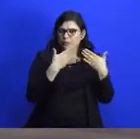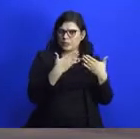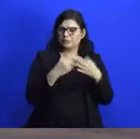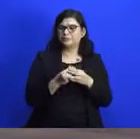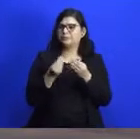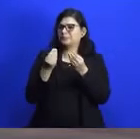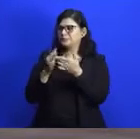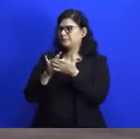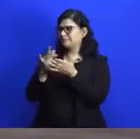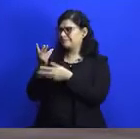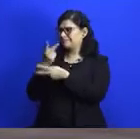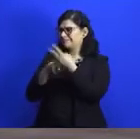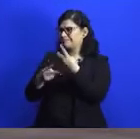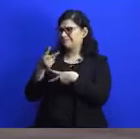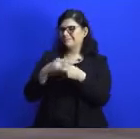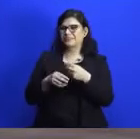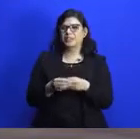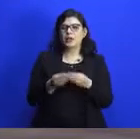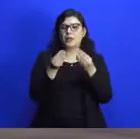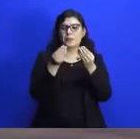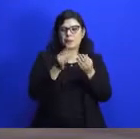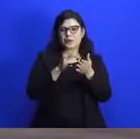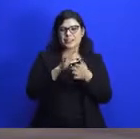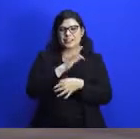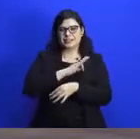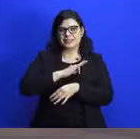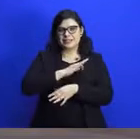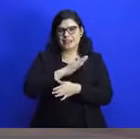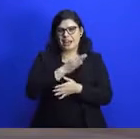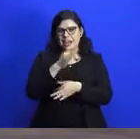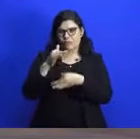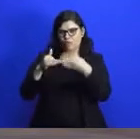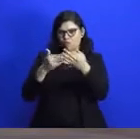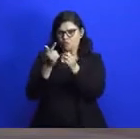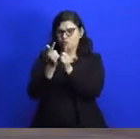aquí. Felicidades al grupo también, gracias, por todo el trabajo.